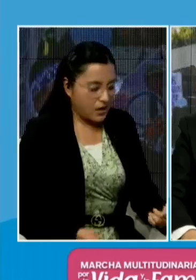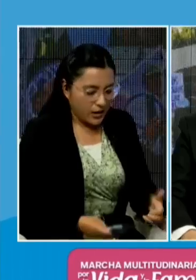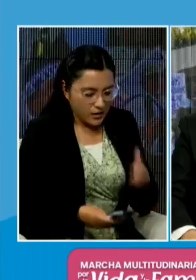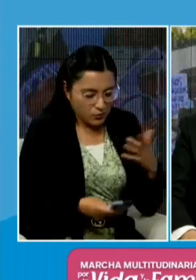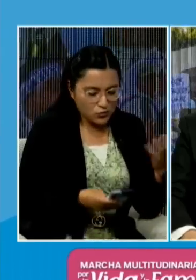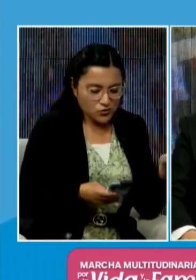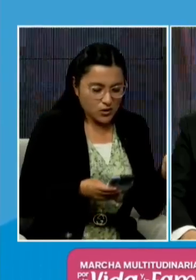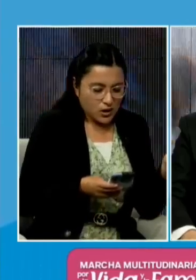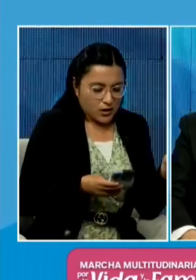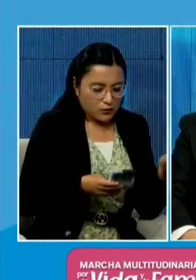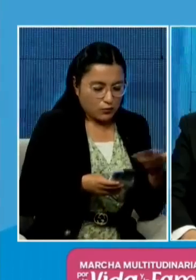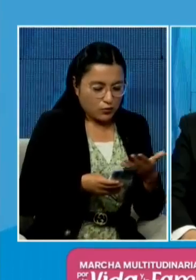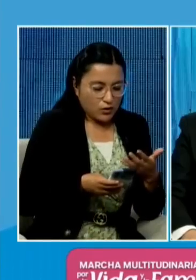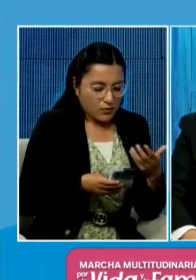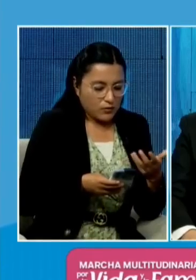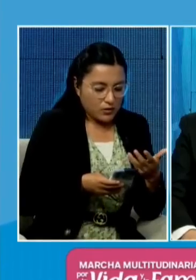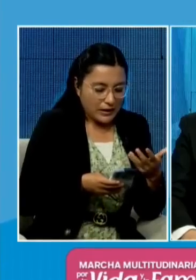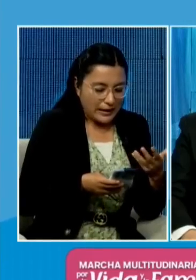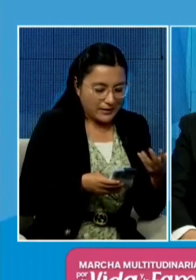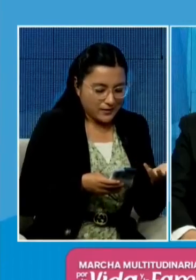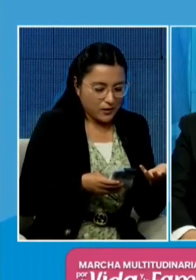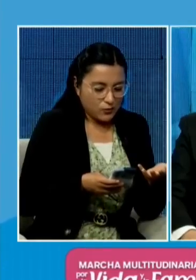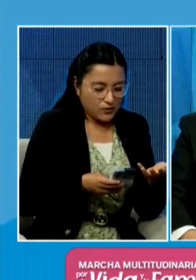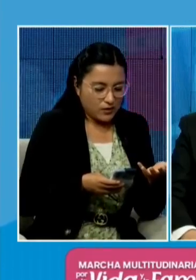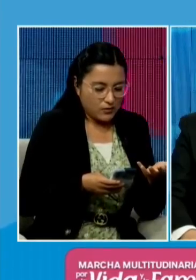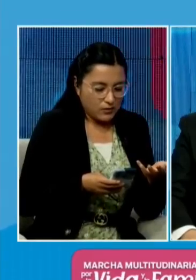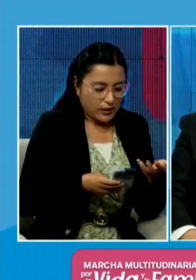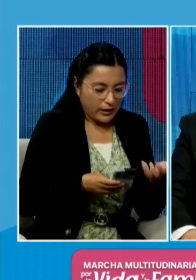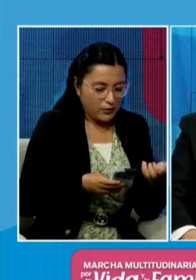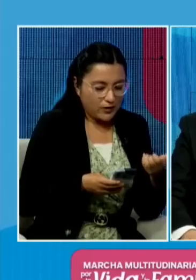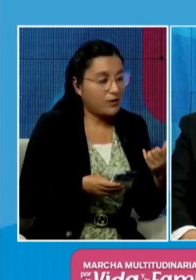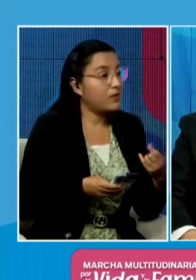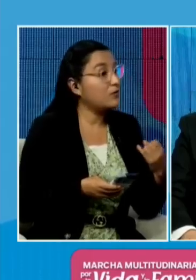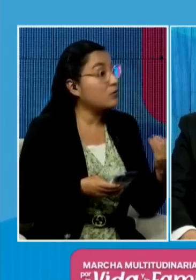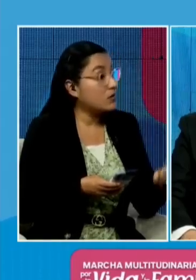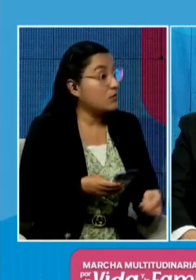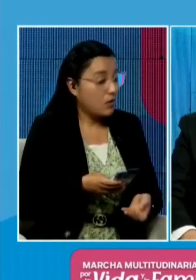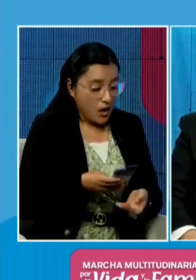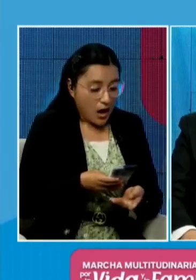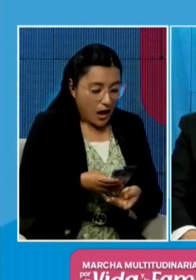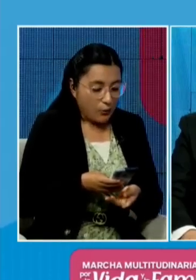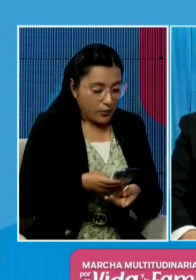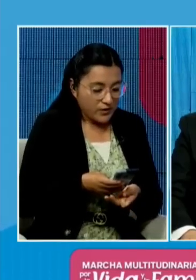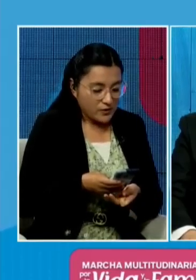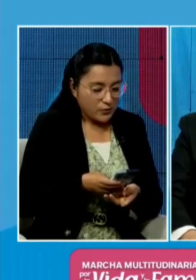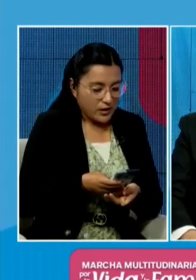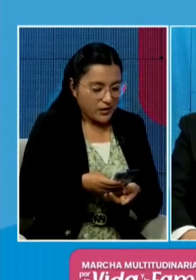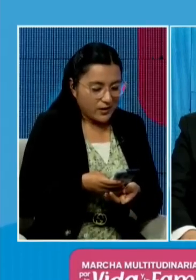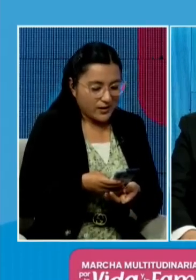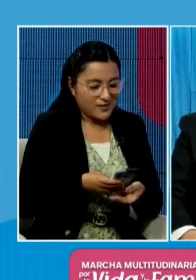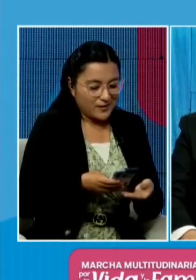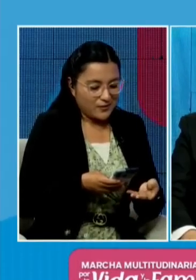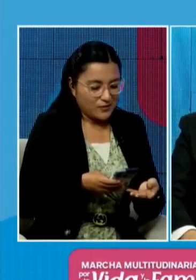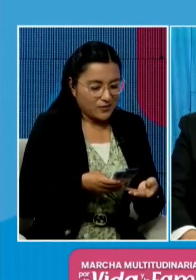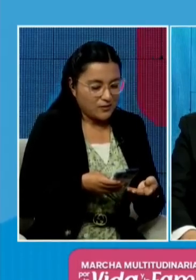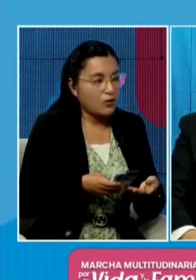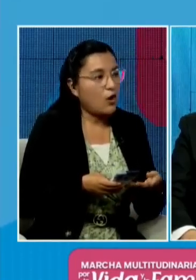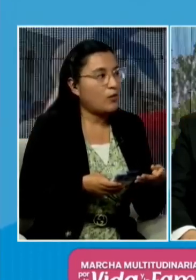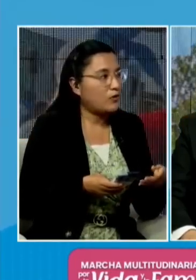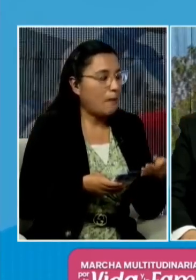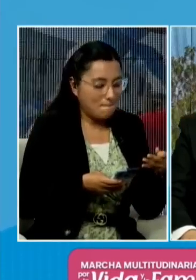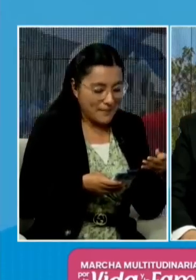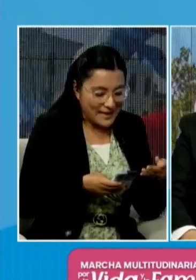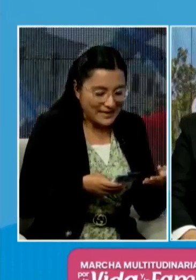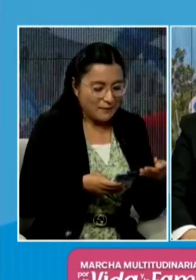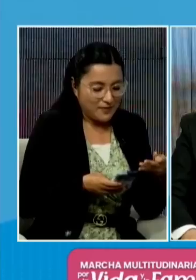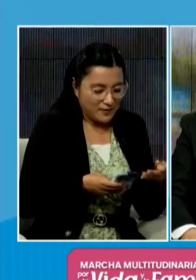¿no? Y hay muchos estudios que mencionan que la tasa de suicidio de aquellos que se habrían sometido a una cirugía de reasignación de sexo